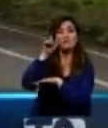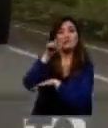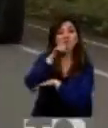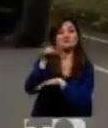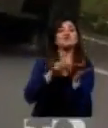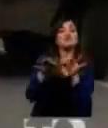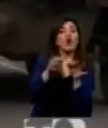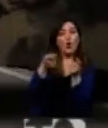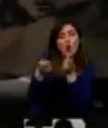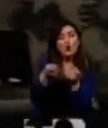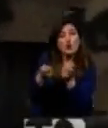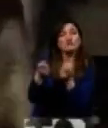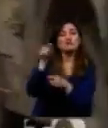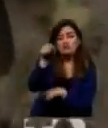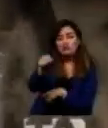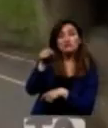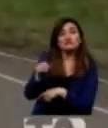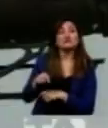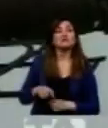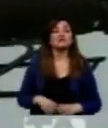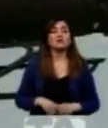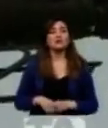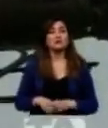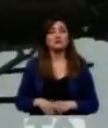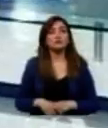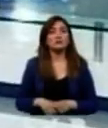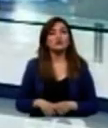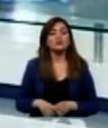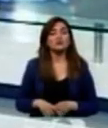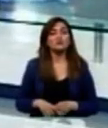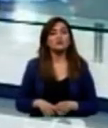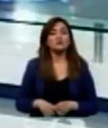que explique los operativos en Mataje, en Quito. Andrea Samaniego, 24 horas.